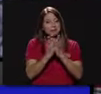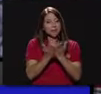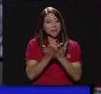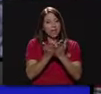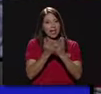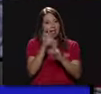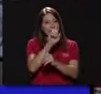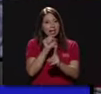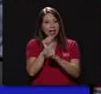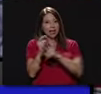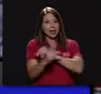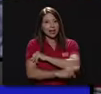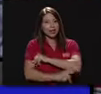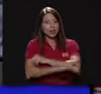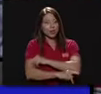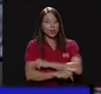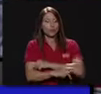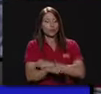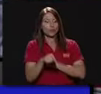la Nación hace un llamado a